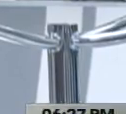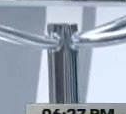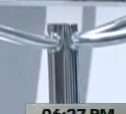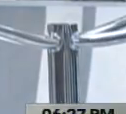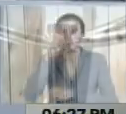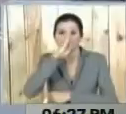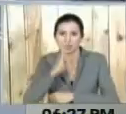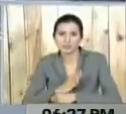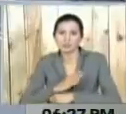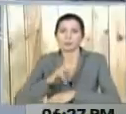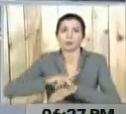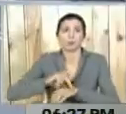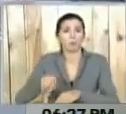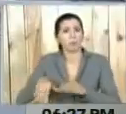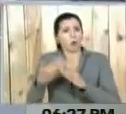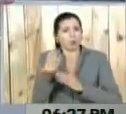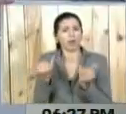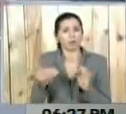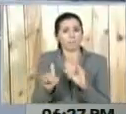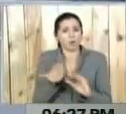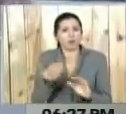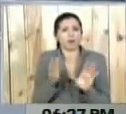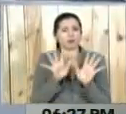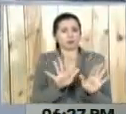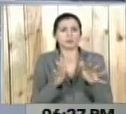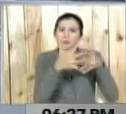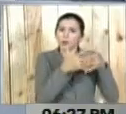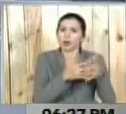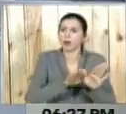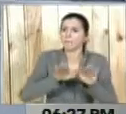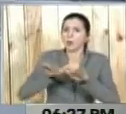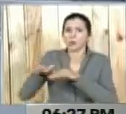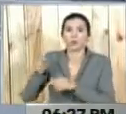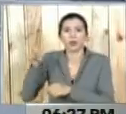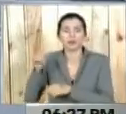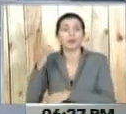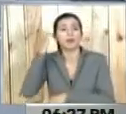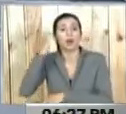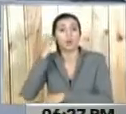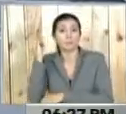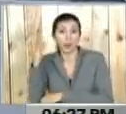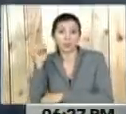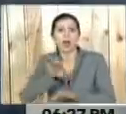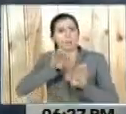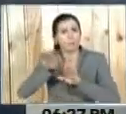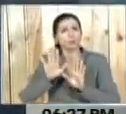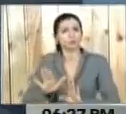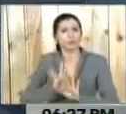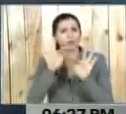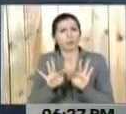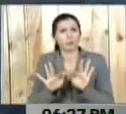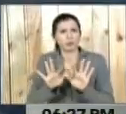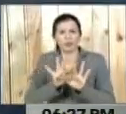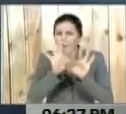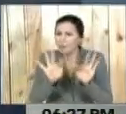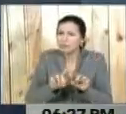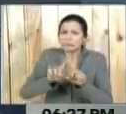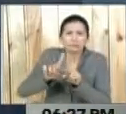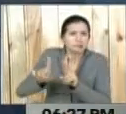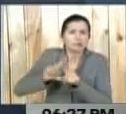parece que es la moda, dice, parece que es la forma, la que apoyan en el Europarlamento. Han utilizado todas las